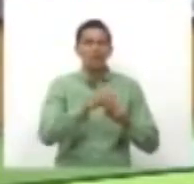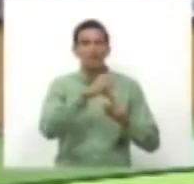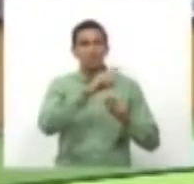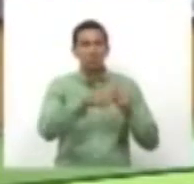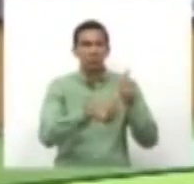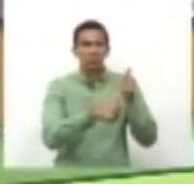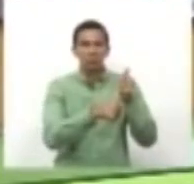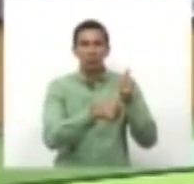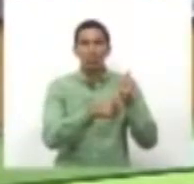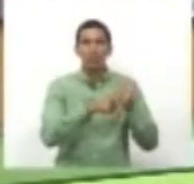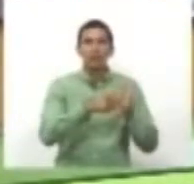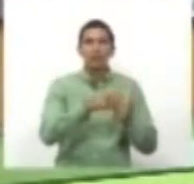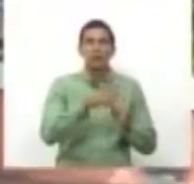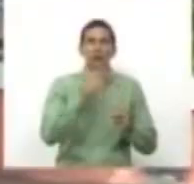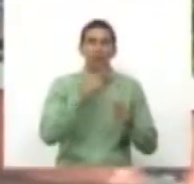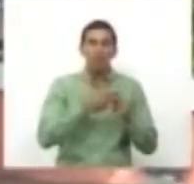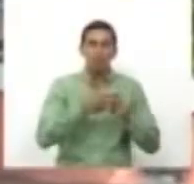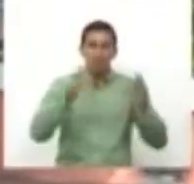Chucho Pachenca.